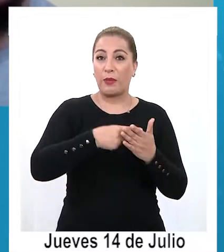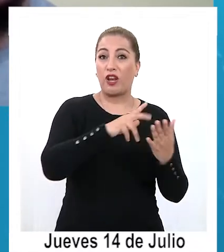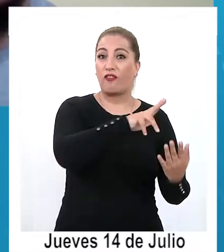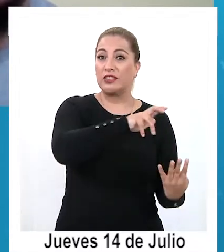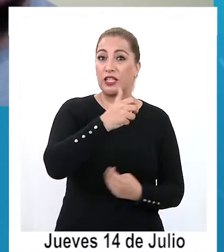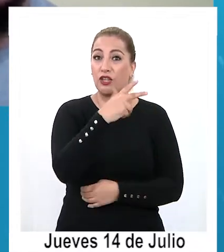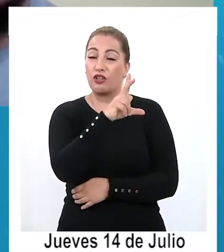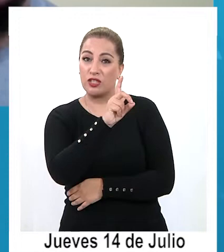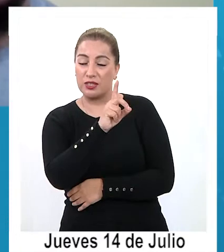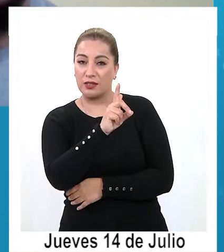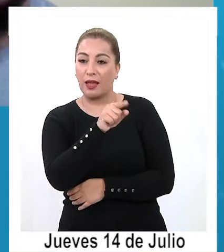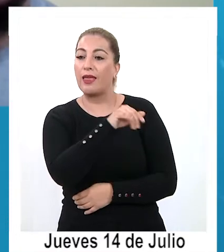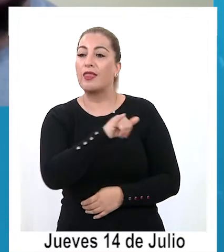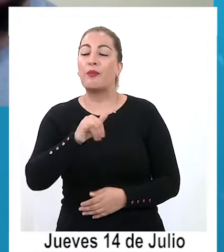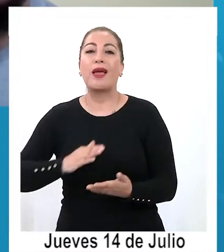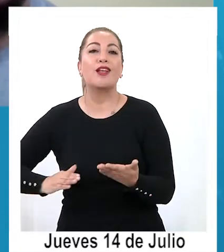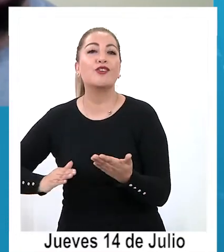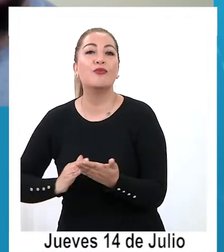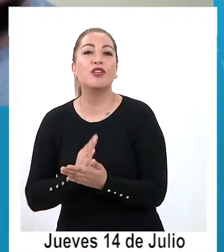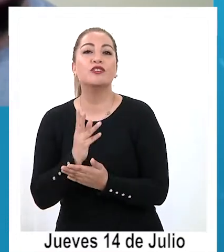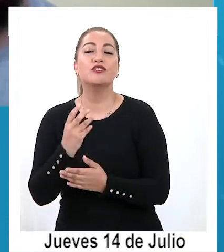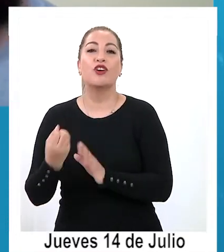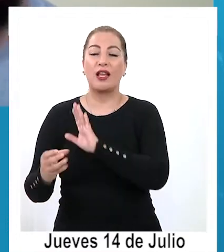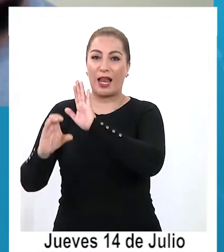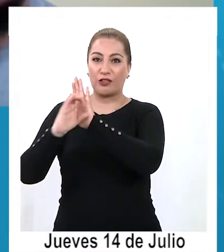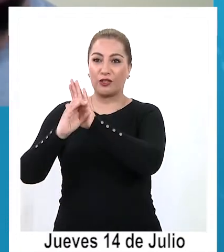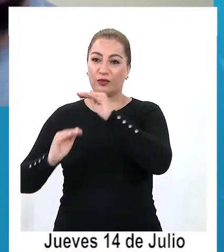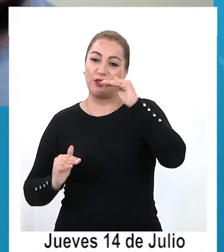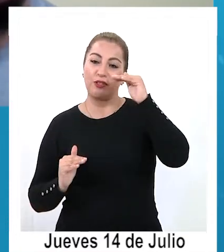1980 y el comienzo